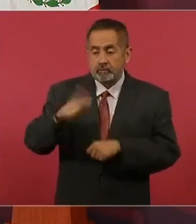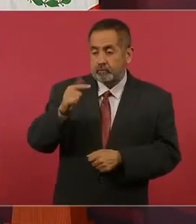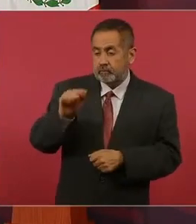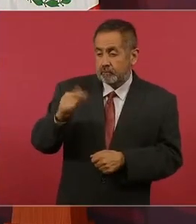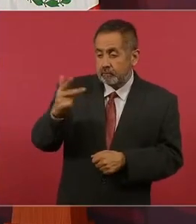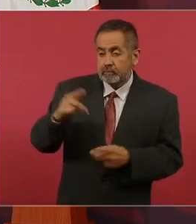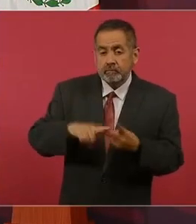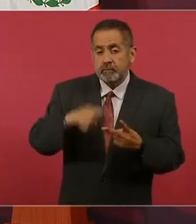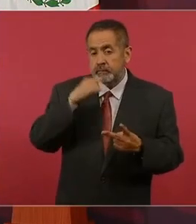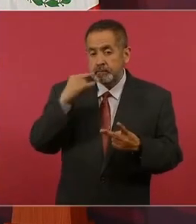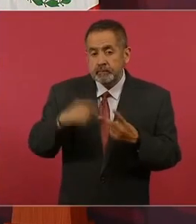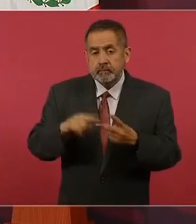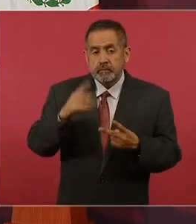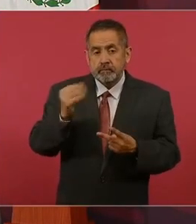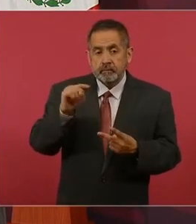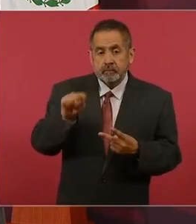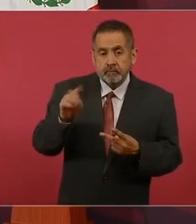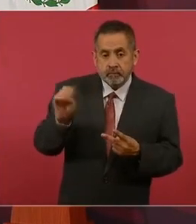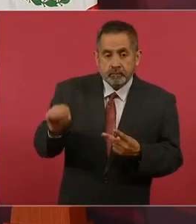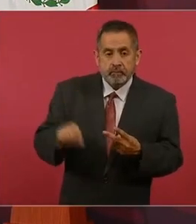Chile 9.9,